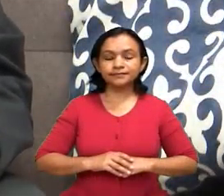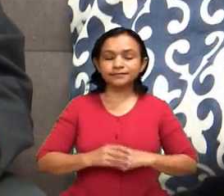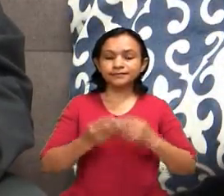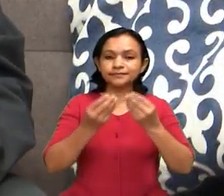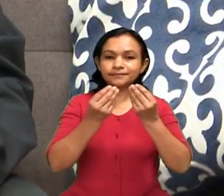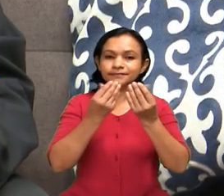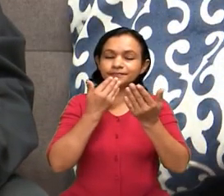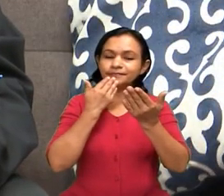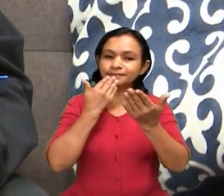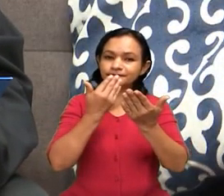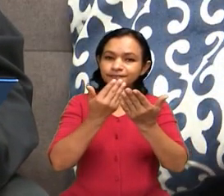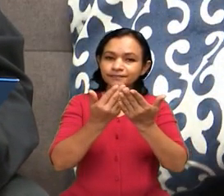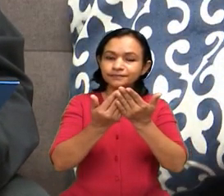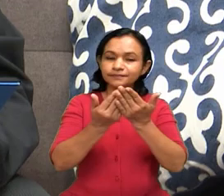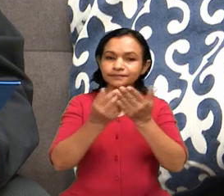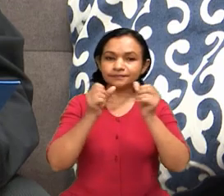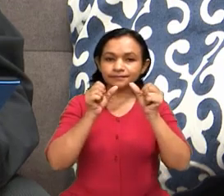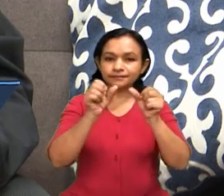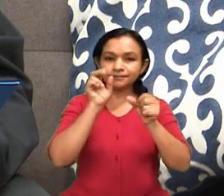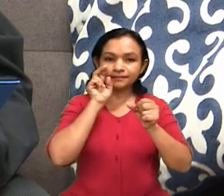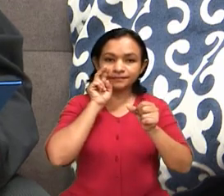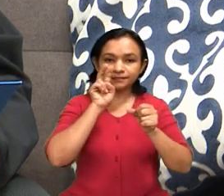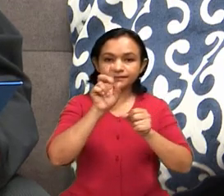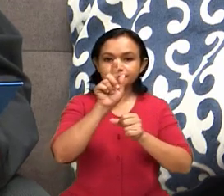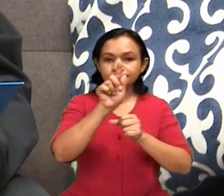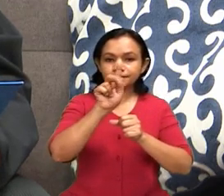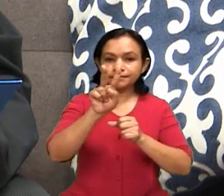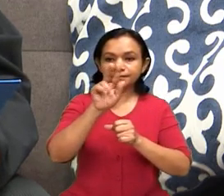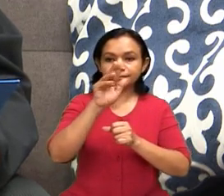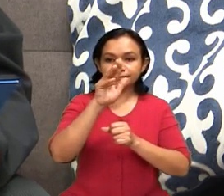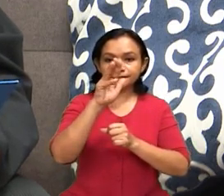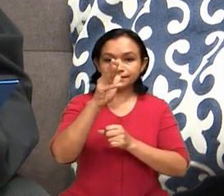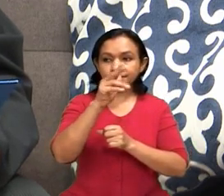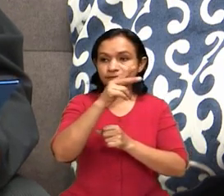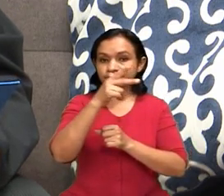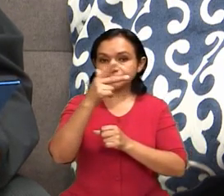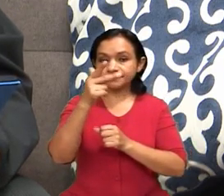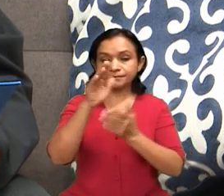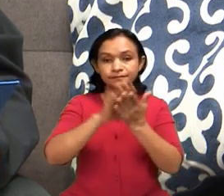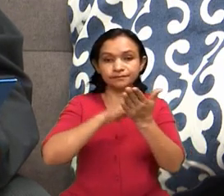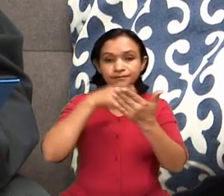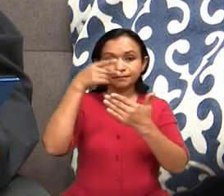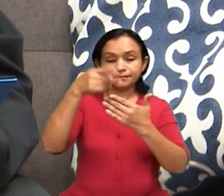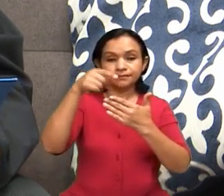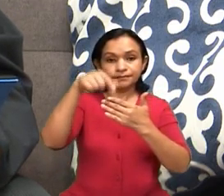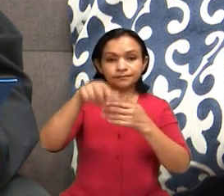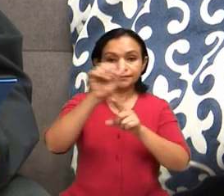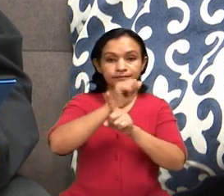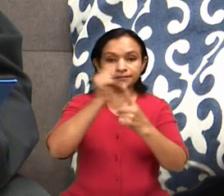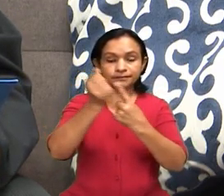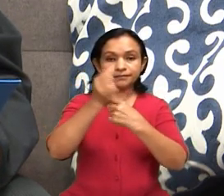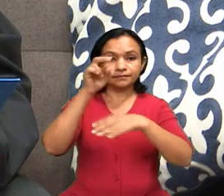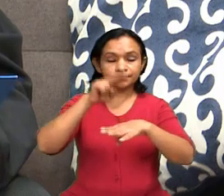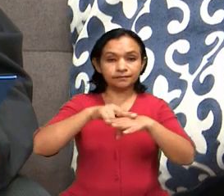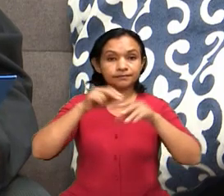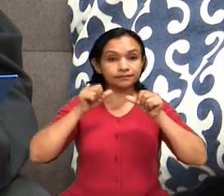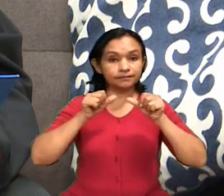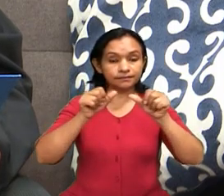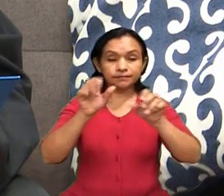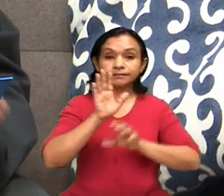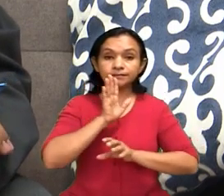Muchas gracias por continuar en sintonía de Canal Parlamentario y muchas gracias por continuar acompañándonos en su programa desde el Parlamento. Continuamos nuestra conversación,